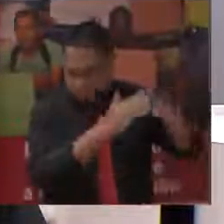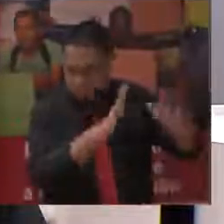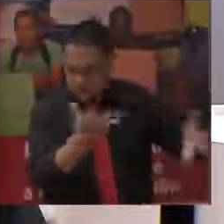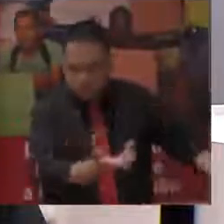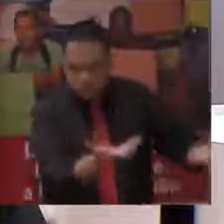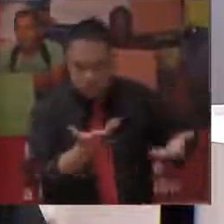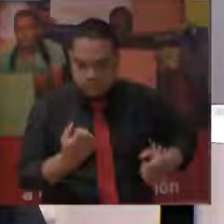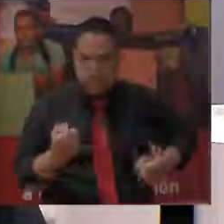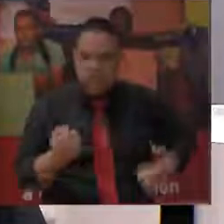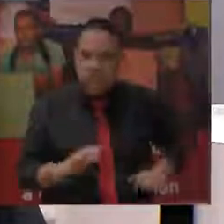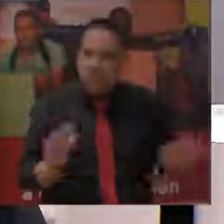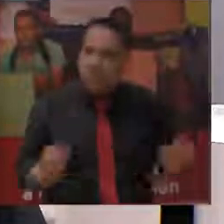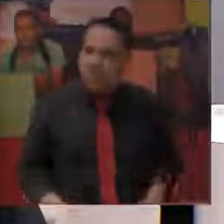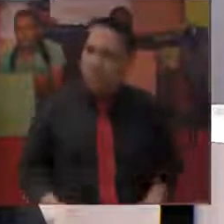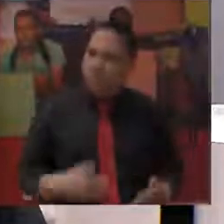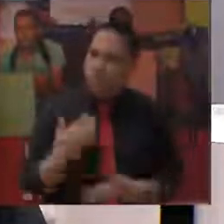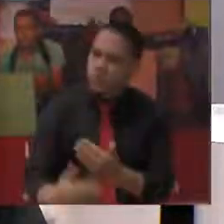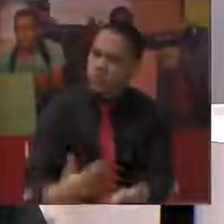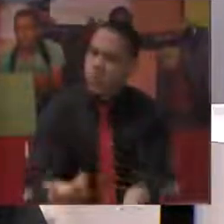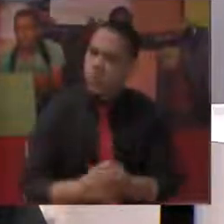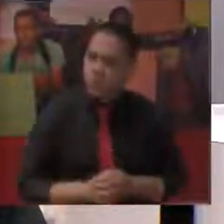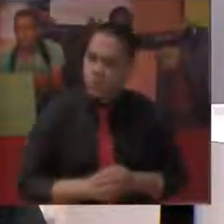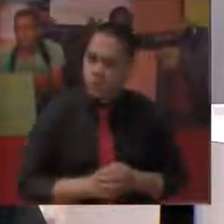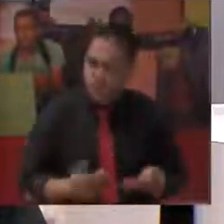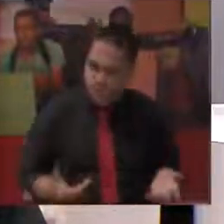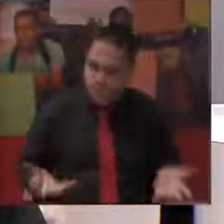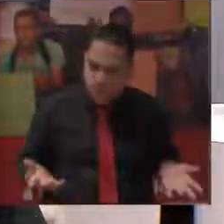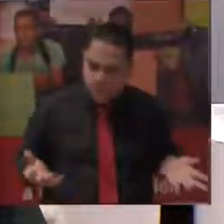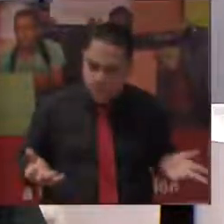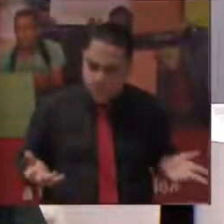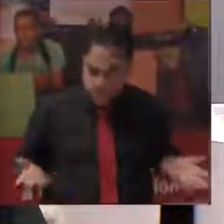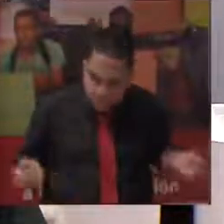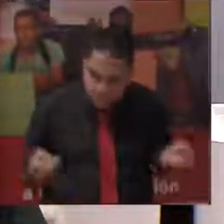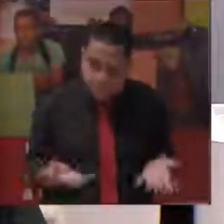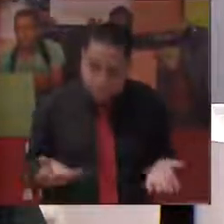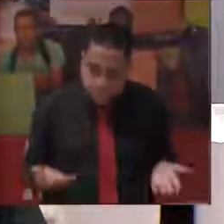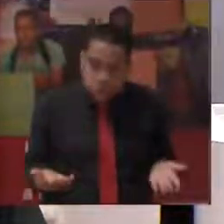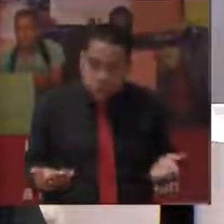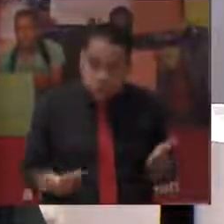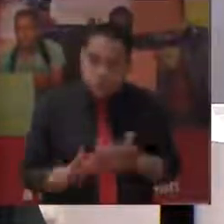Y empezaba un proceso de construcción de Estado de Derecho.